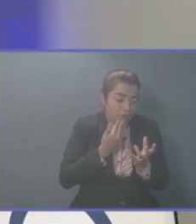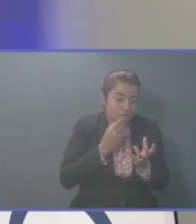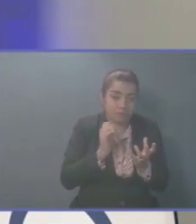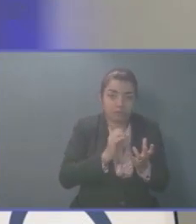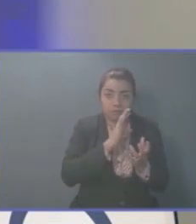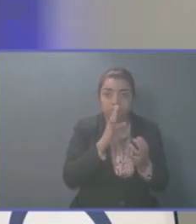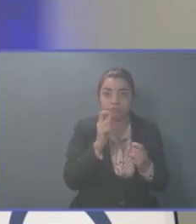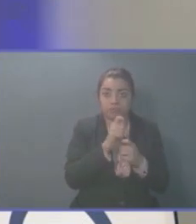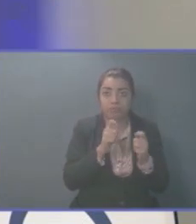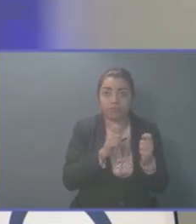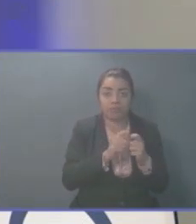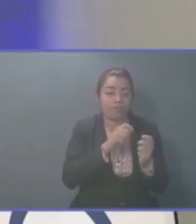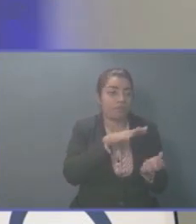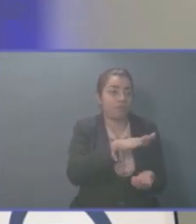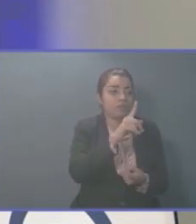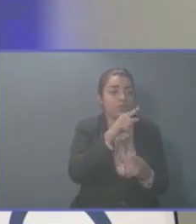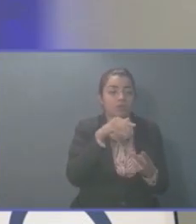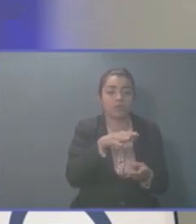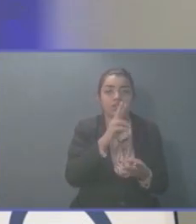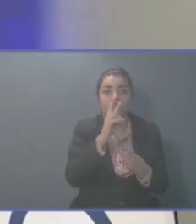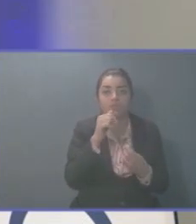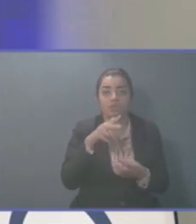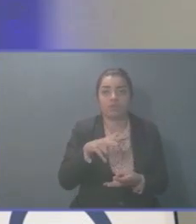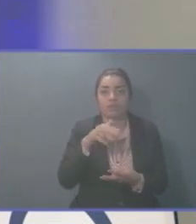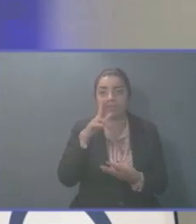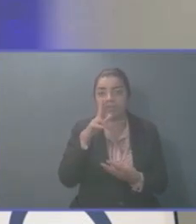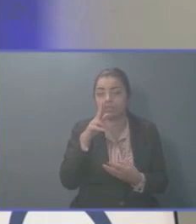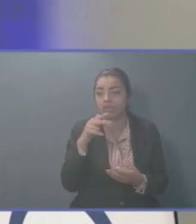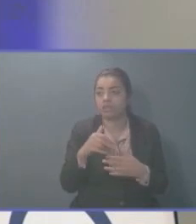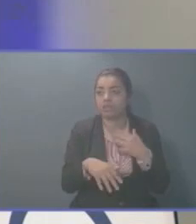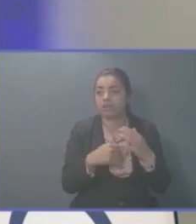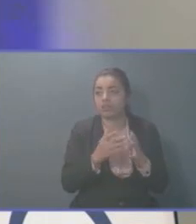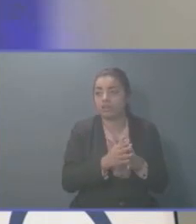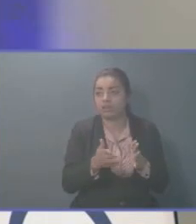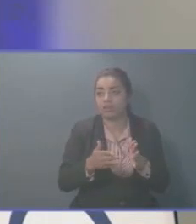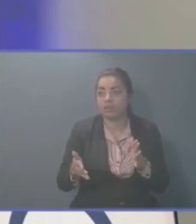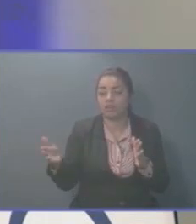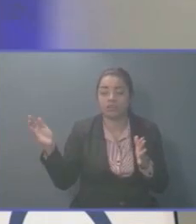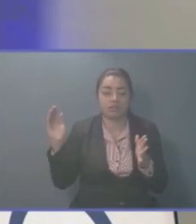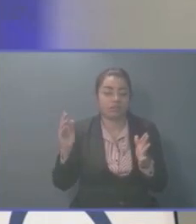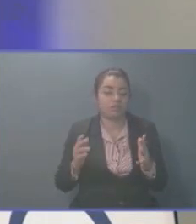exactamente qué consiste la fase 1, la fase 2, la fase 3 y no sé cuántas fases más.